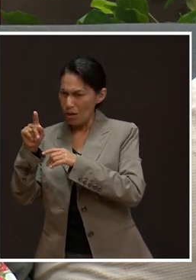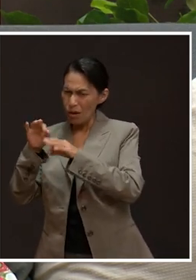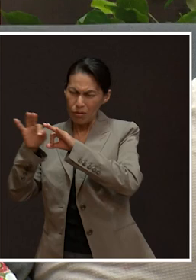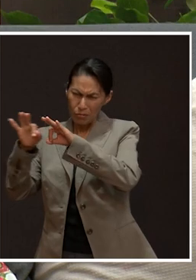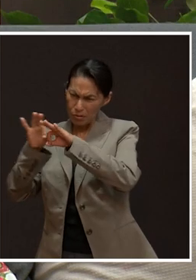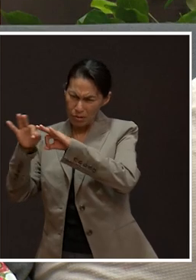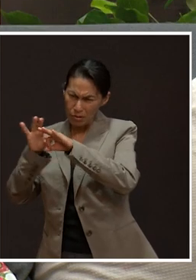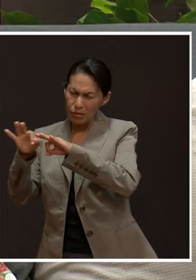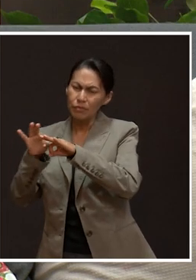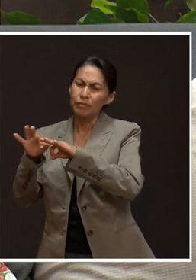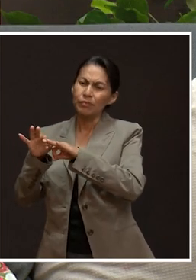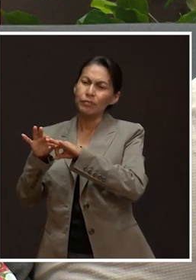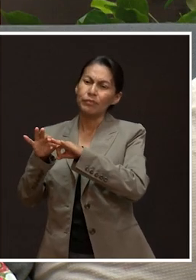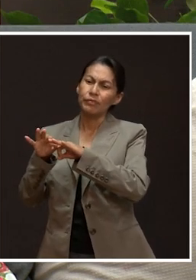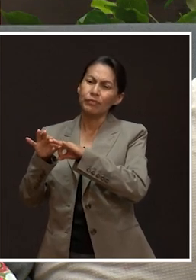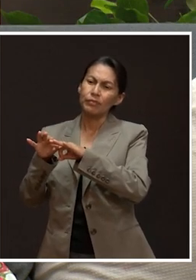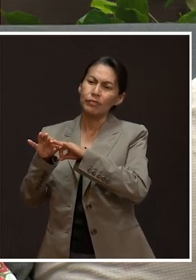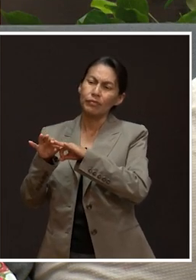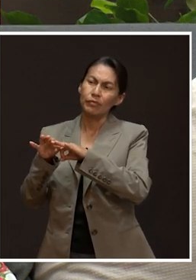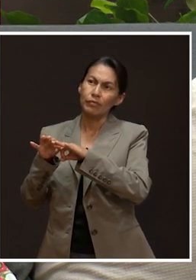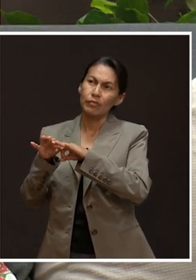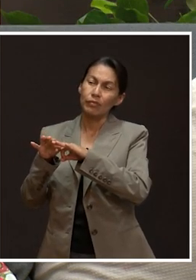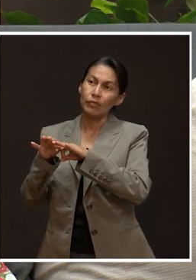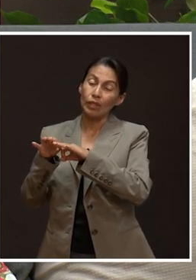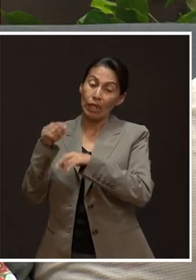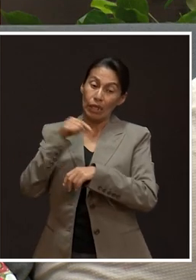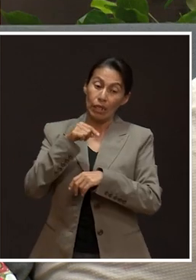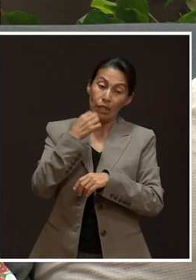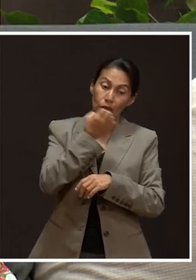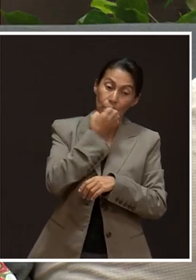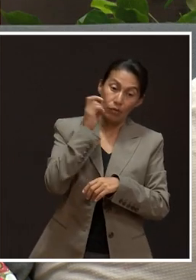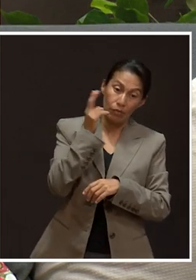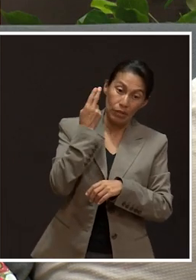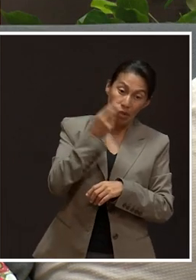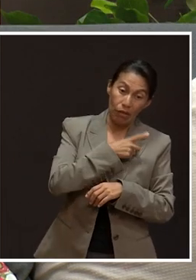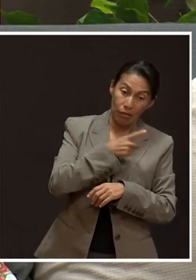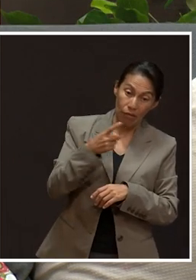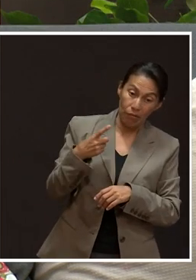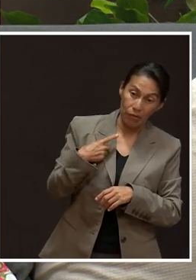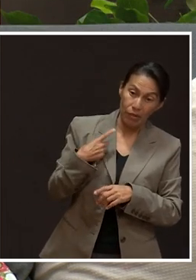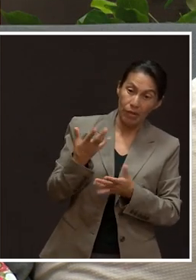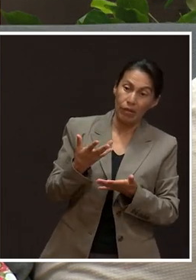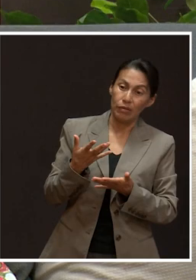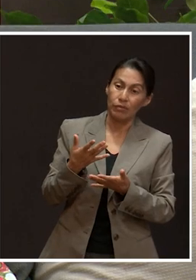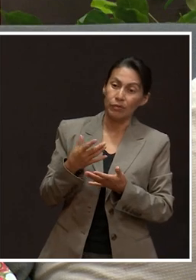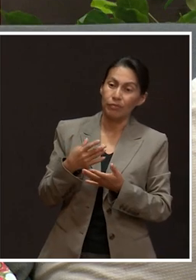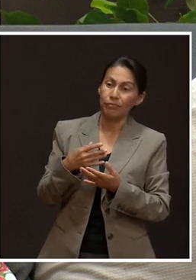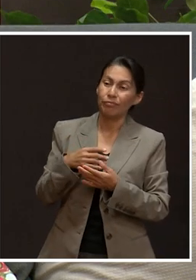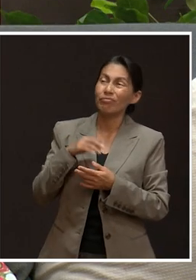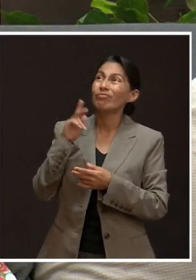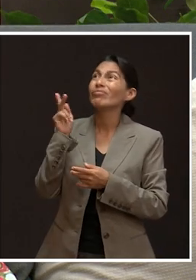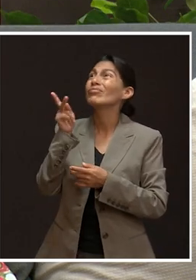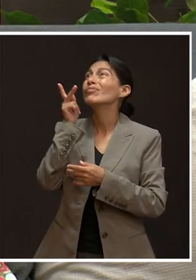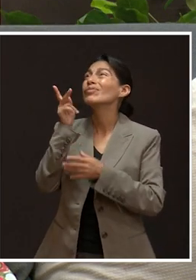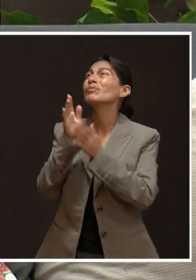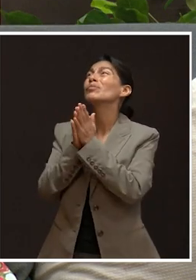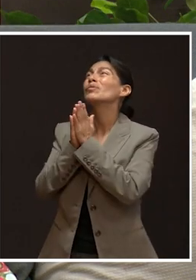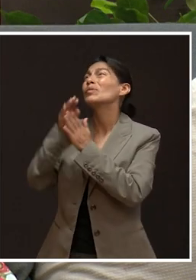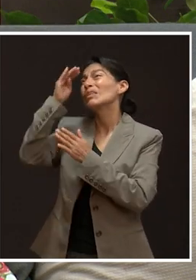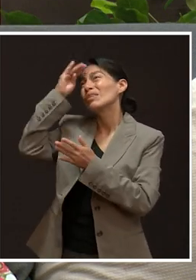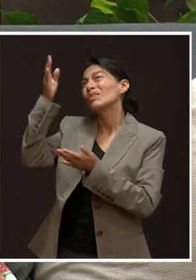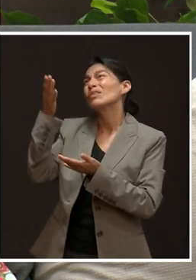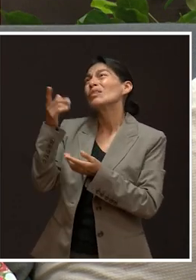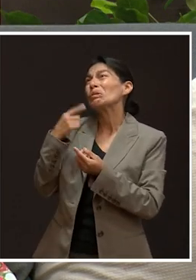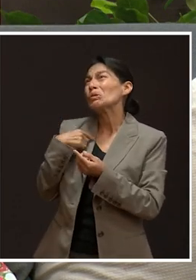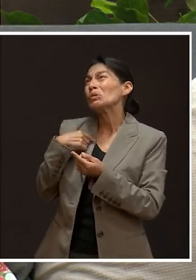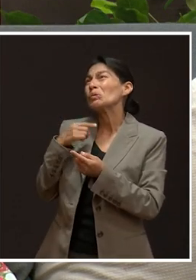la universidad. Entonces, yo le había dicho al señor unos días antes que me dijera pues a dónde quería que yo